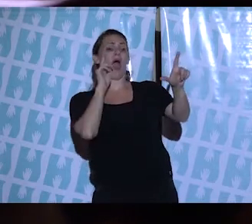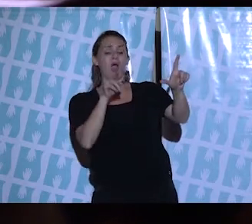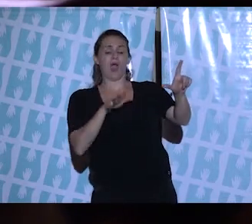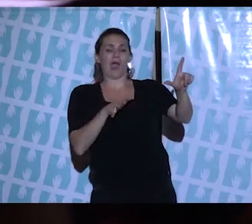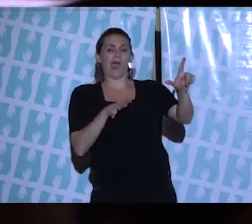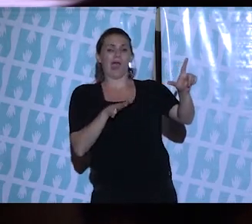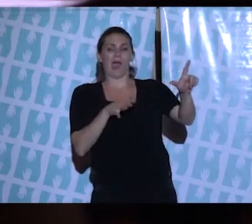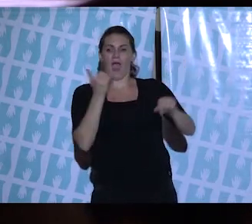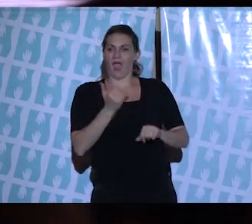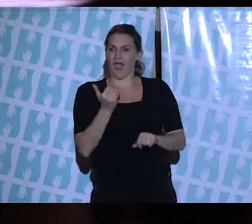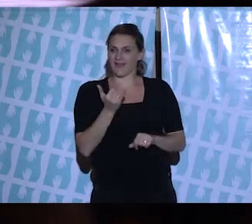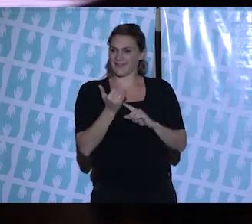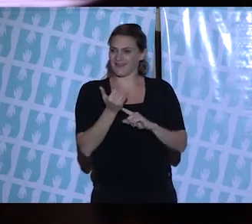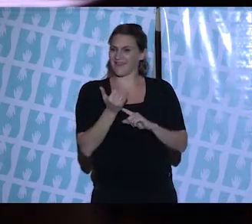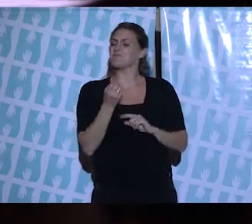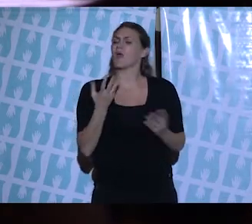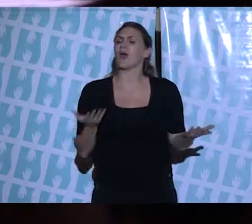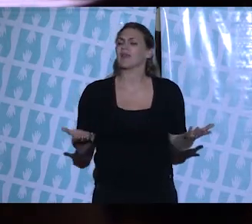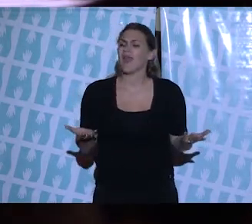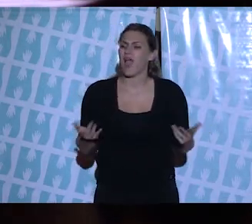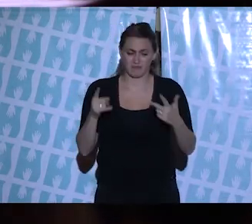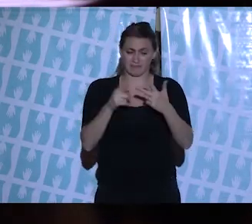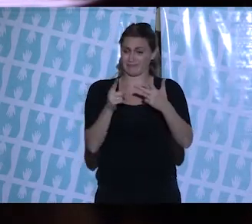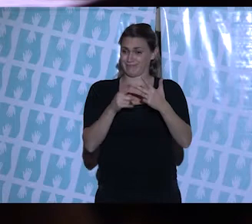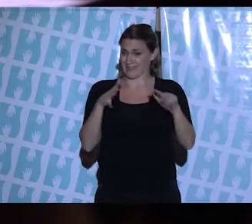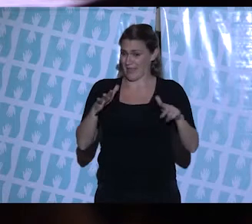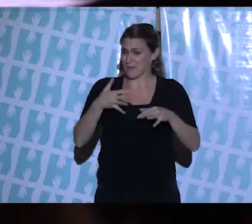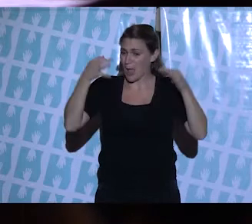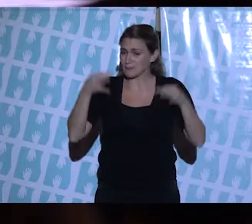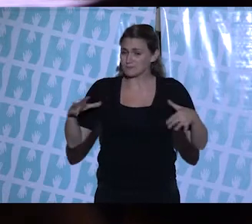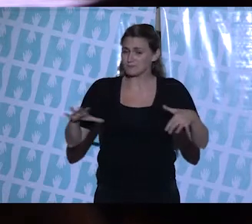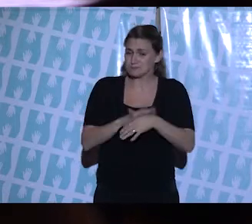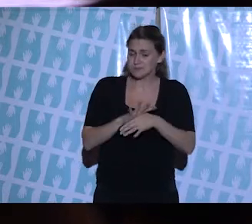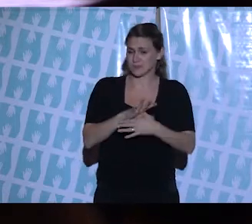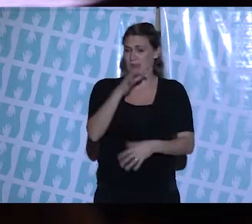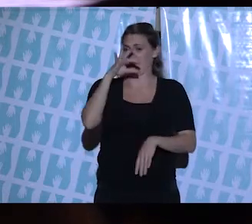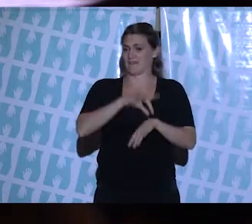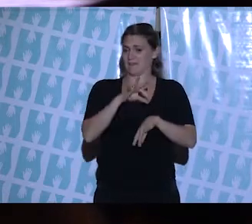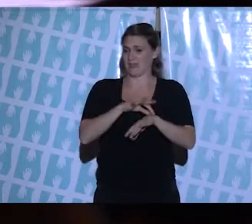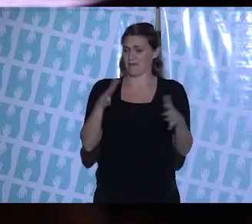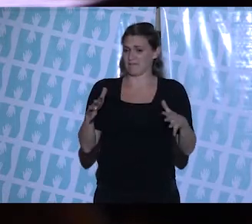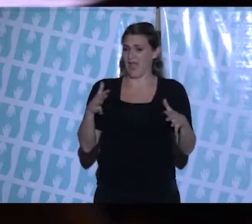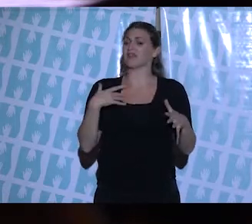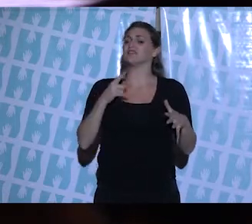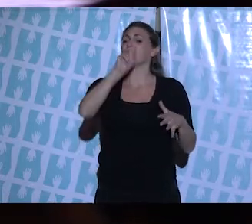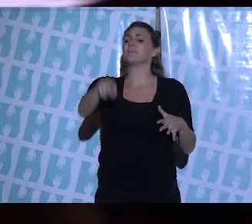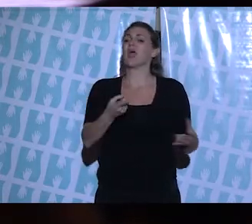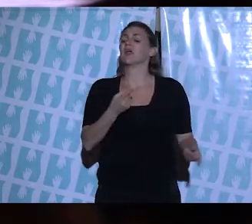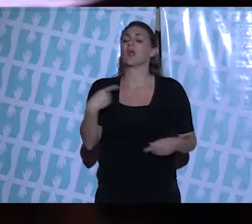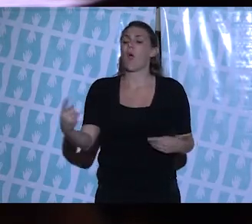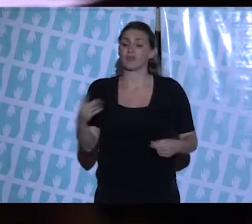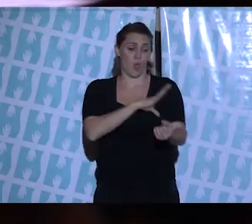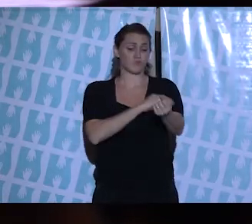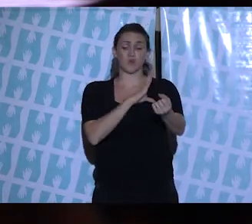¿Por qué? Porque el temblor de la enfermedad de Parkinson es un temblor que se da ante la relajación